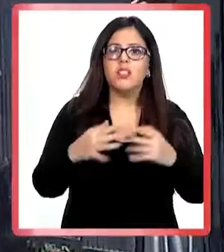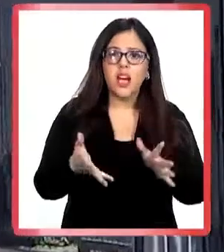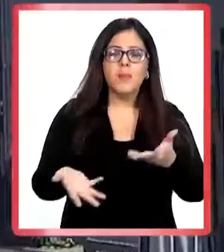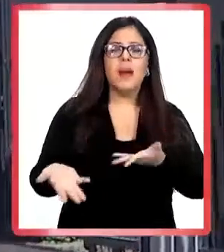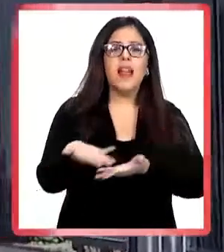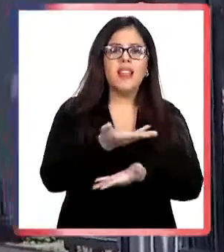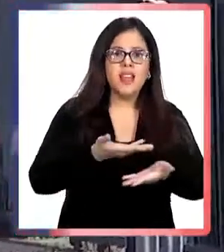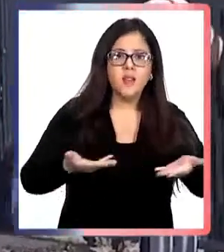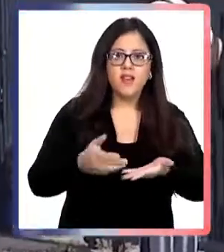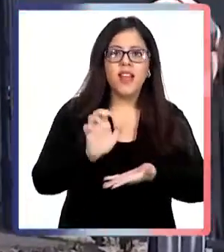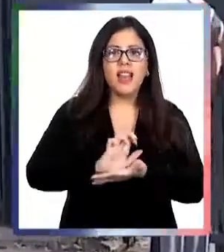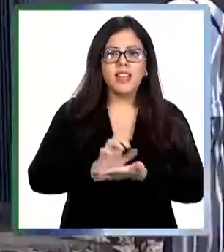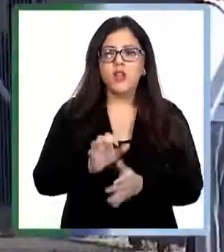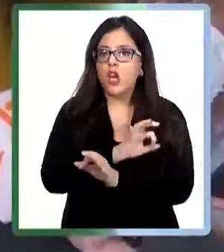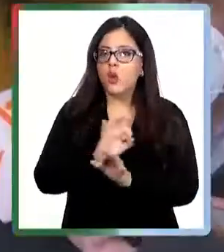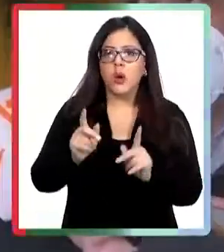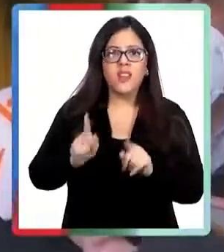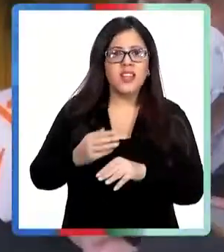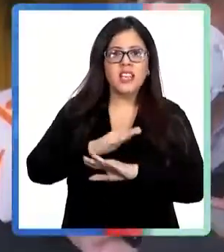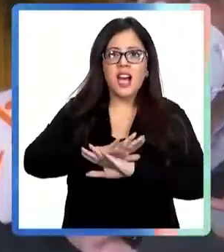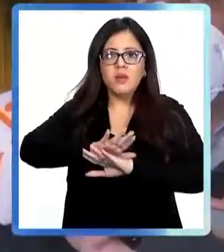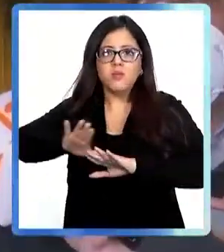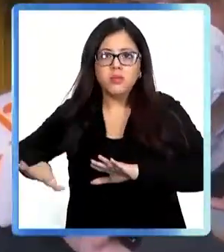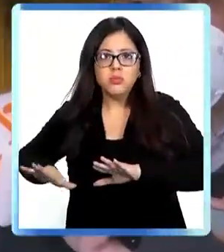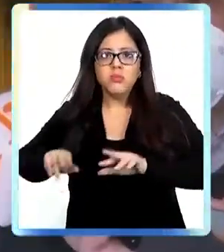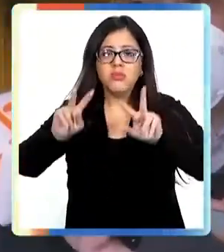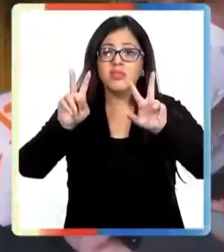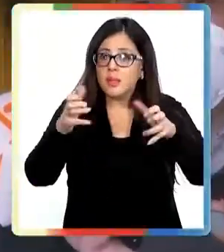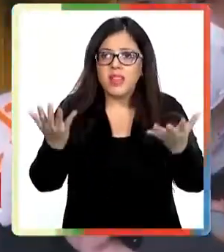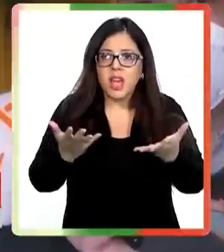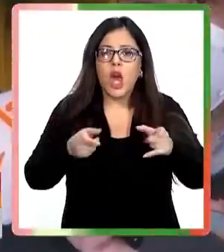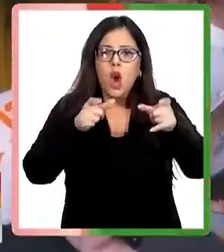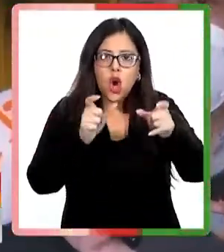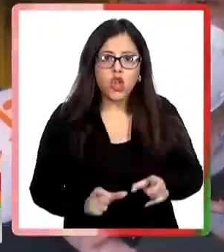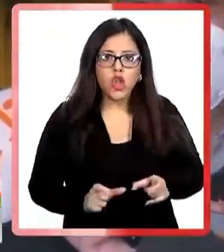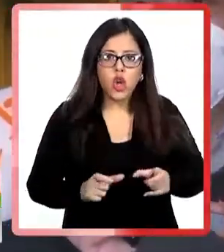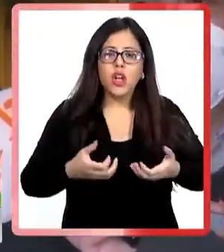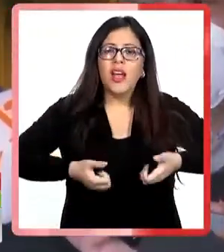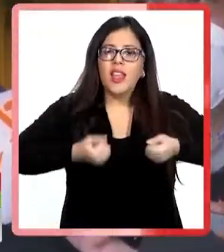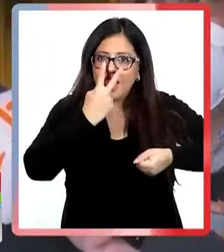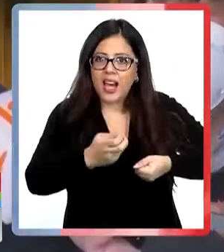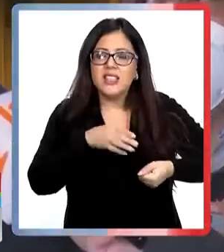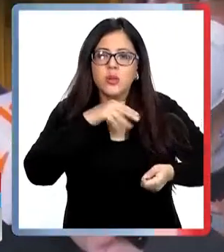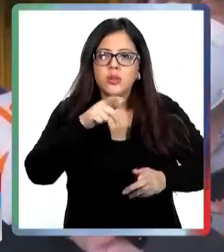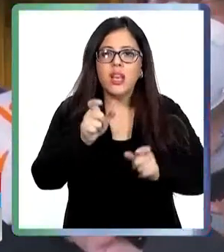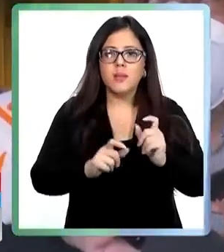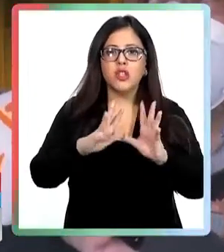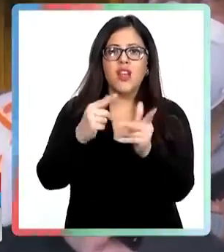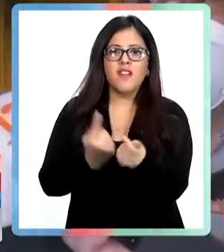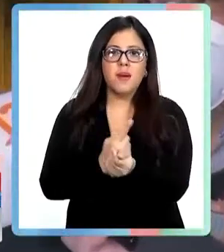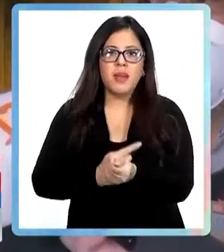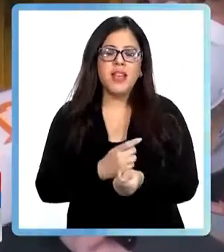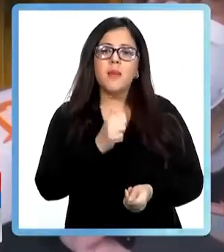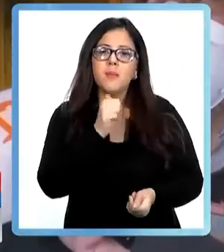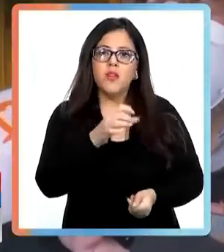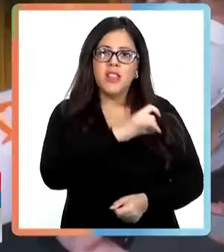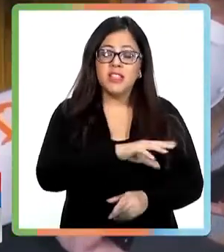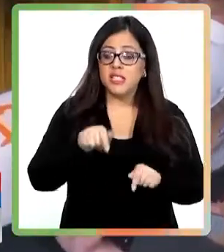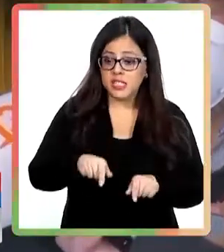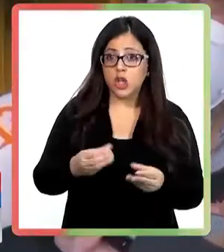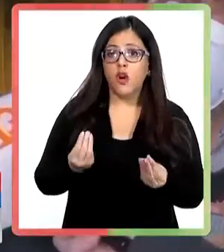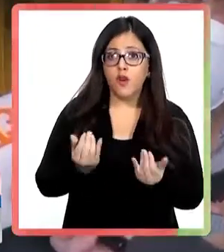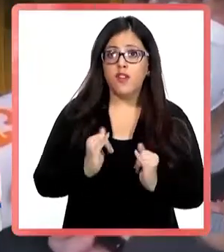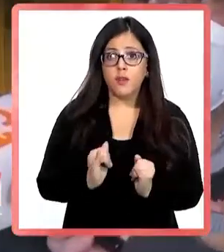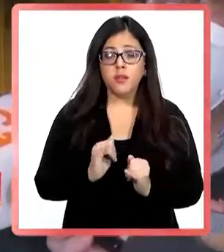lugar del cual nunca debió haber salido, que es el control del gas licuado de petróleo, que es el que usa la familia más pobre de Chile. Y creo que estas son buenas noticias. Nada